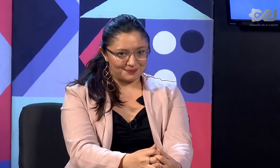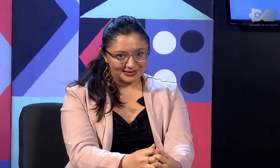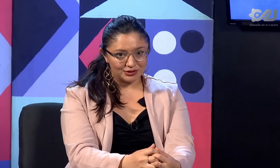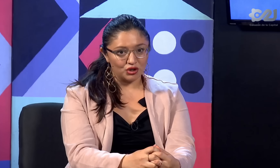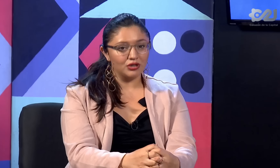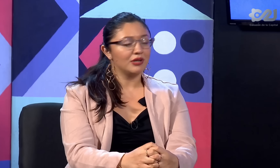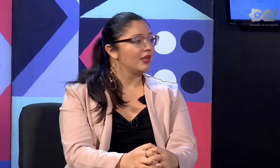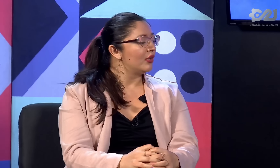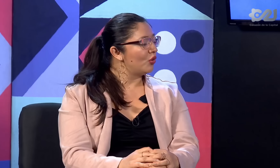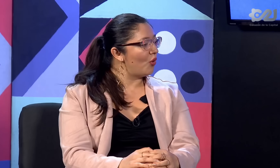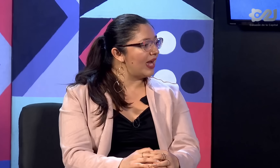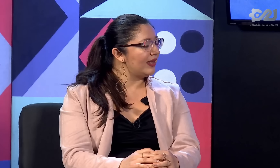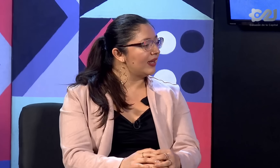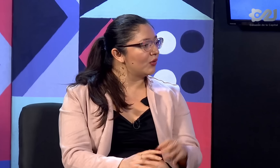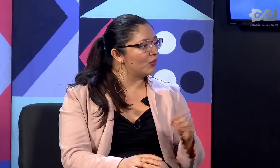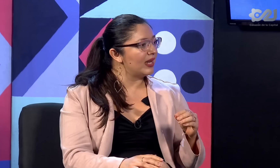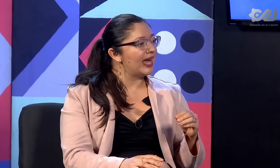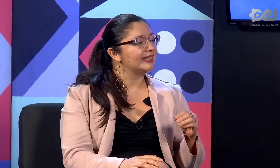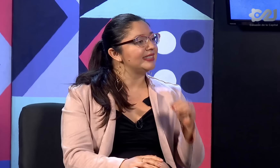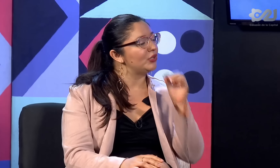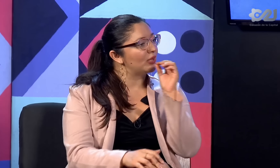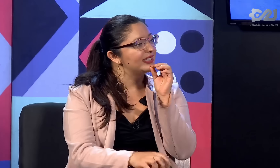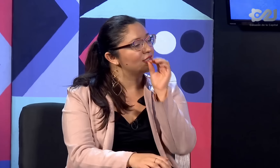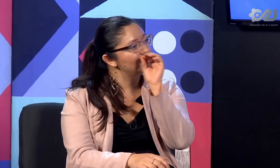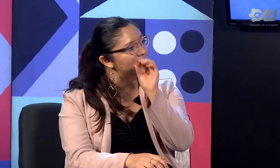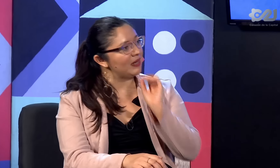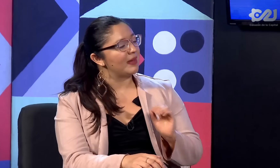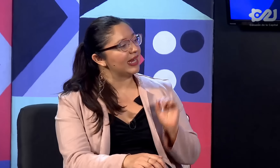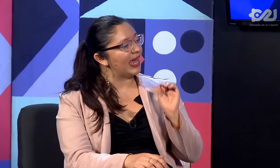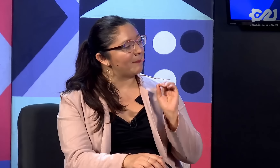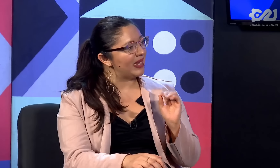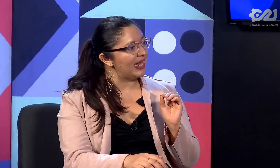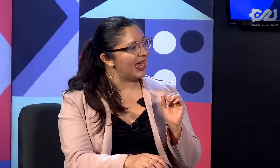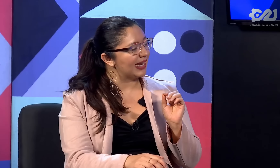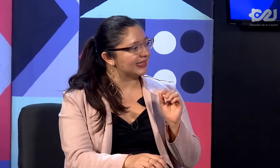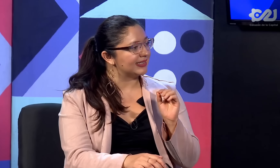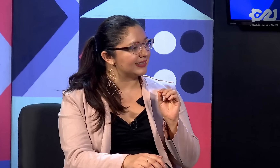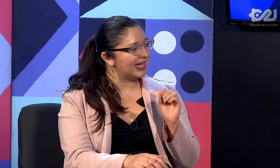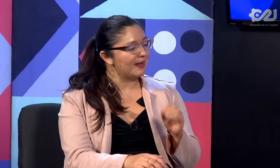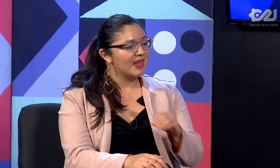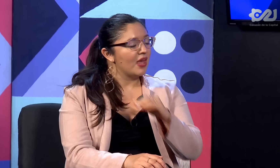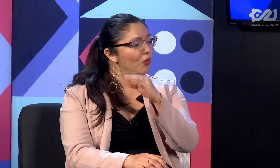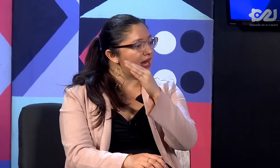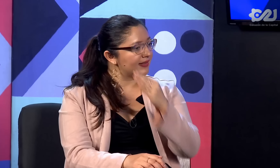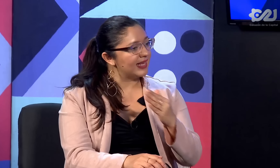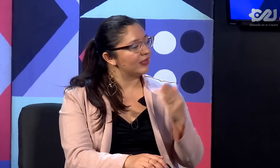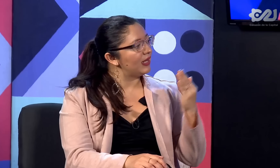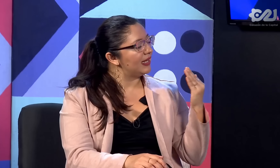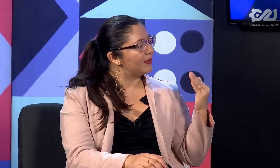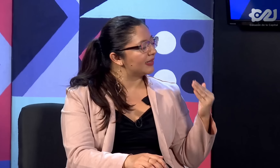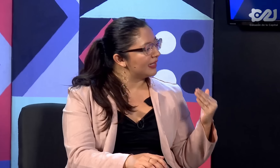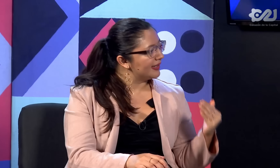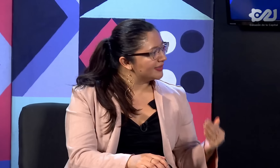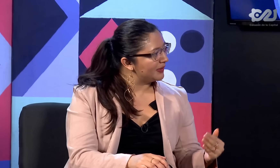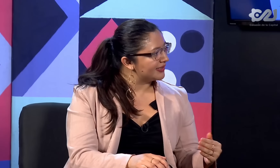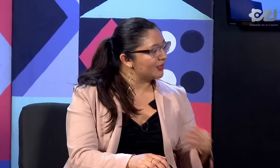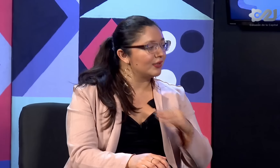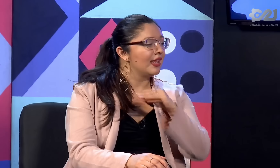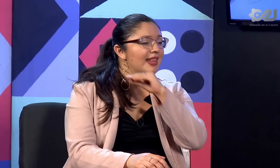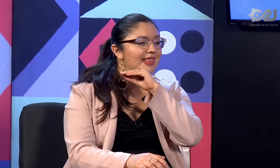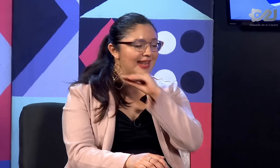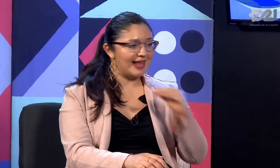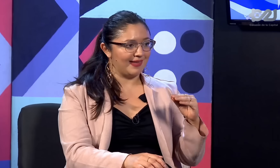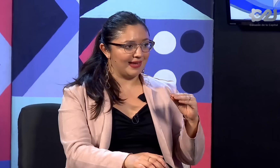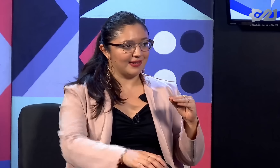hay represión, no hay ninguna situación mínima que apele a que se está coartando la libertad de